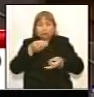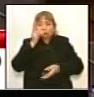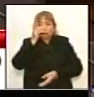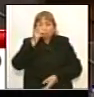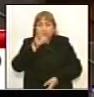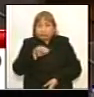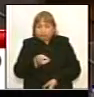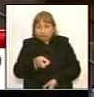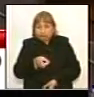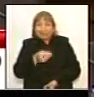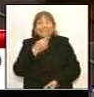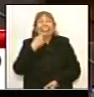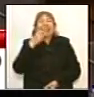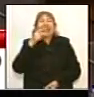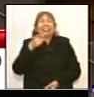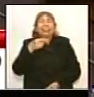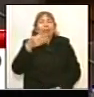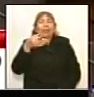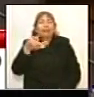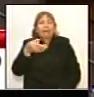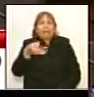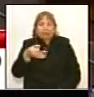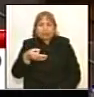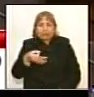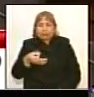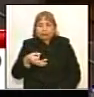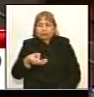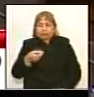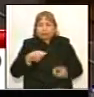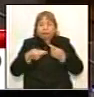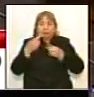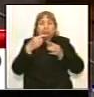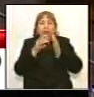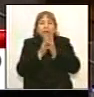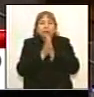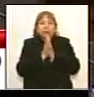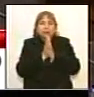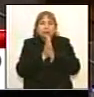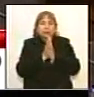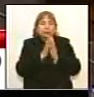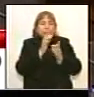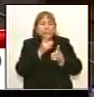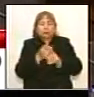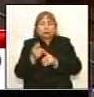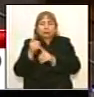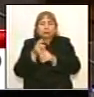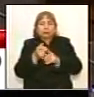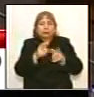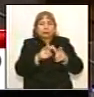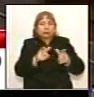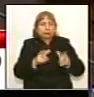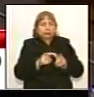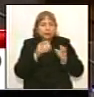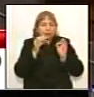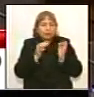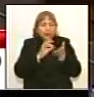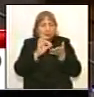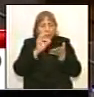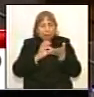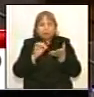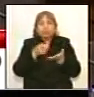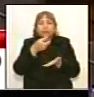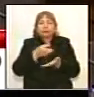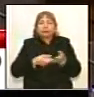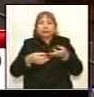eso, presidente, es verdad. Vienen pidiéndonos desde distintos lugares que tipifiquemos la